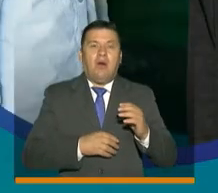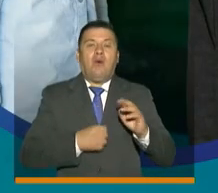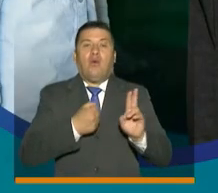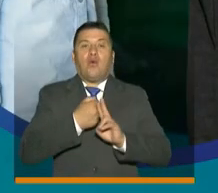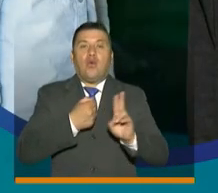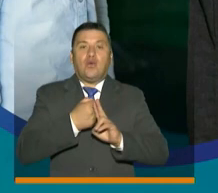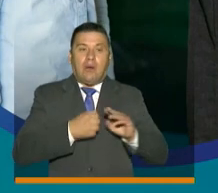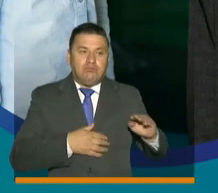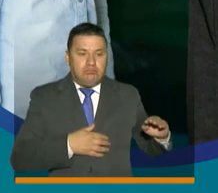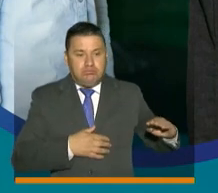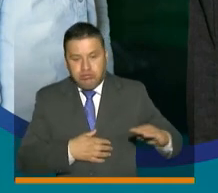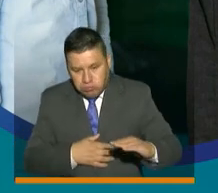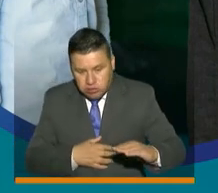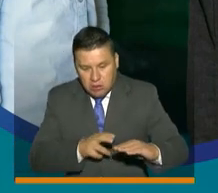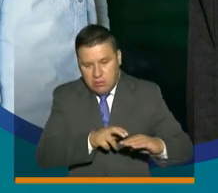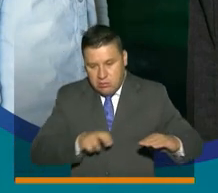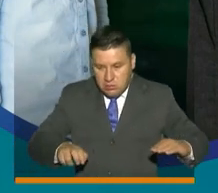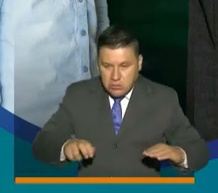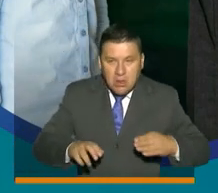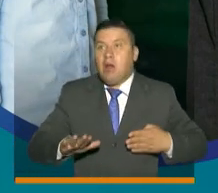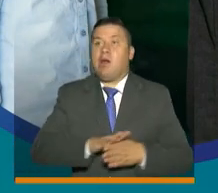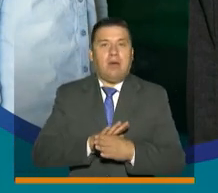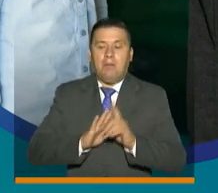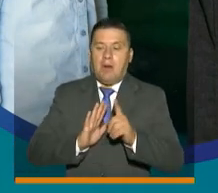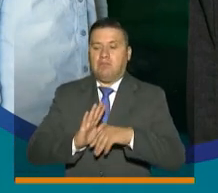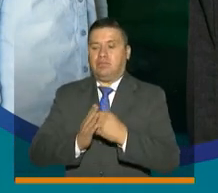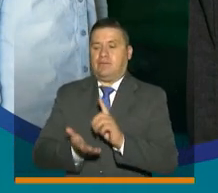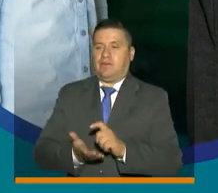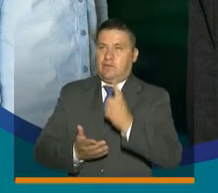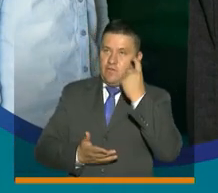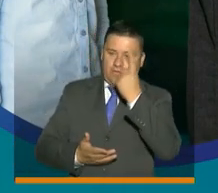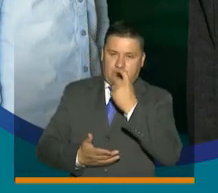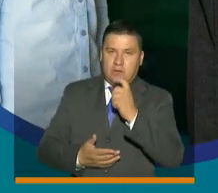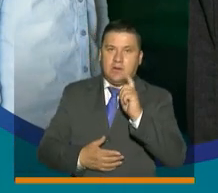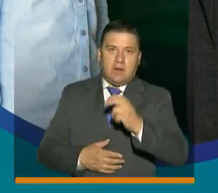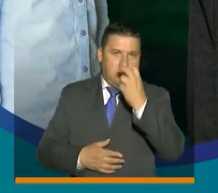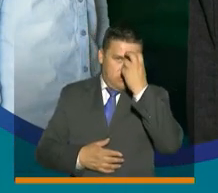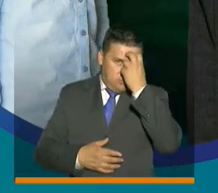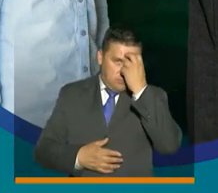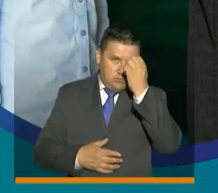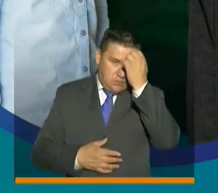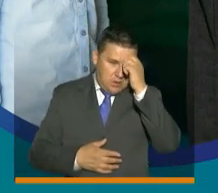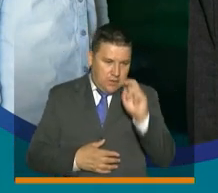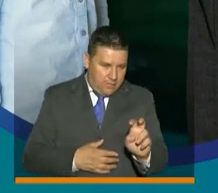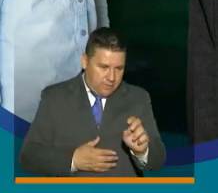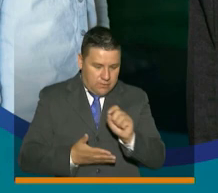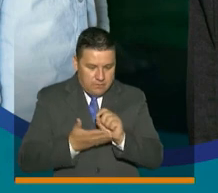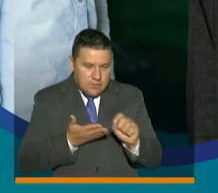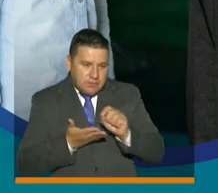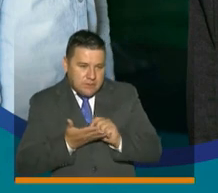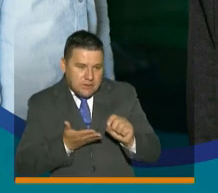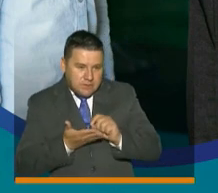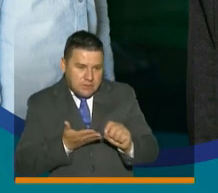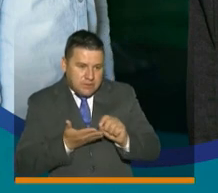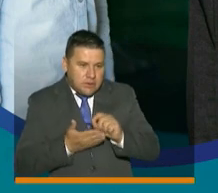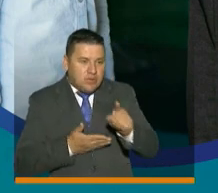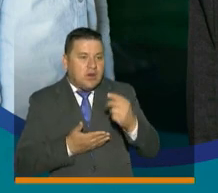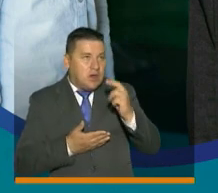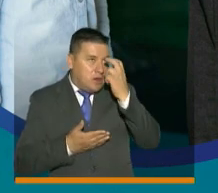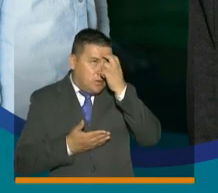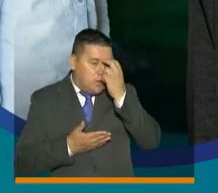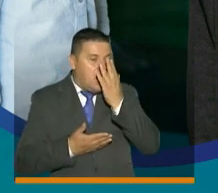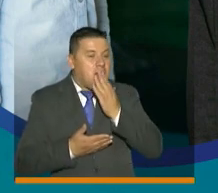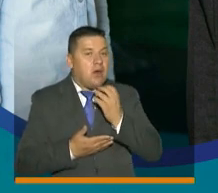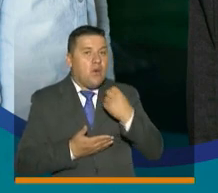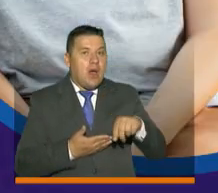escolares, se hará la misma medición. Dentro de las rutas escolares, cuando ingresa el niño, se le toma la temperatura, se lleva un registro muy claro. La información